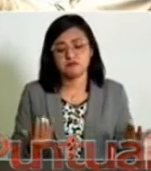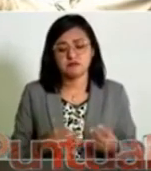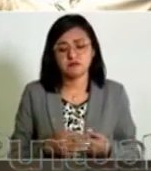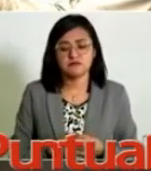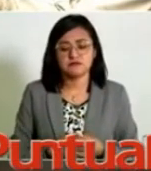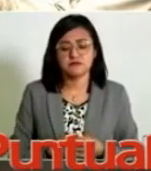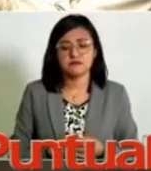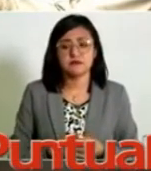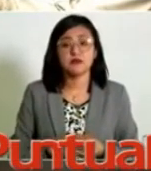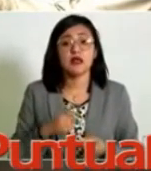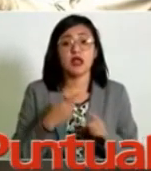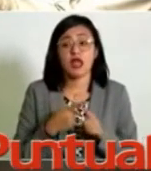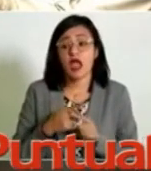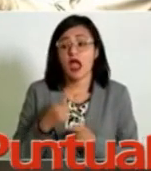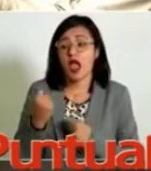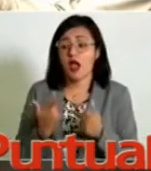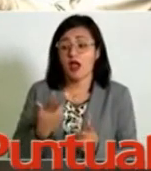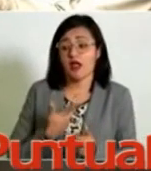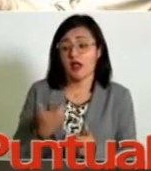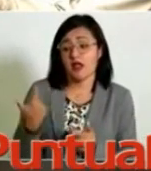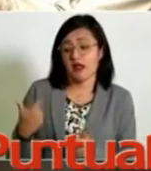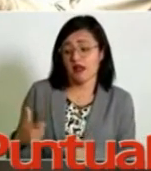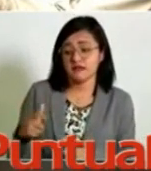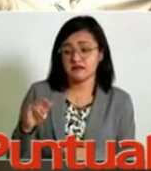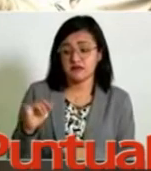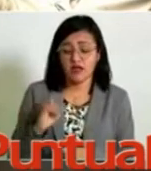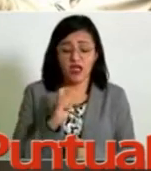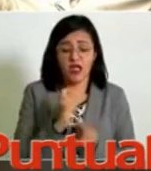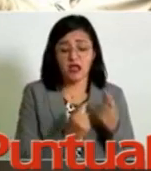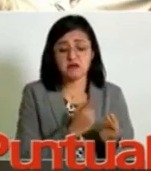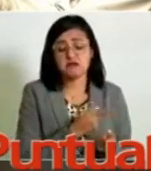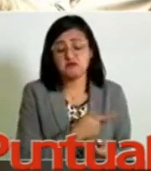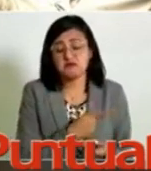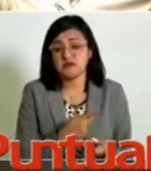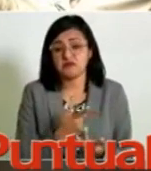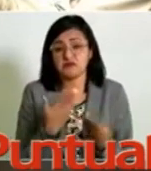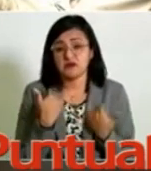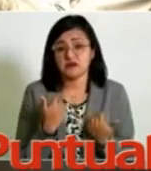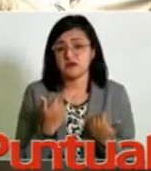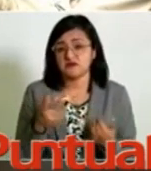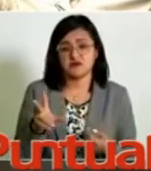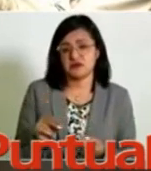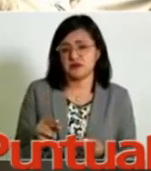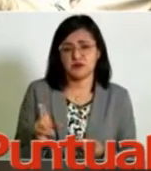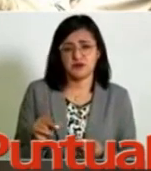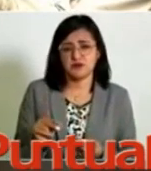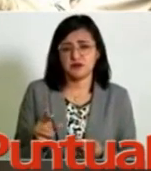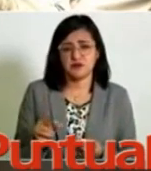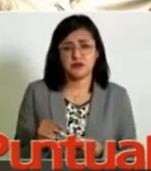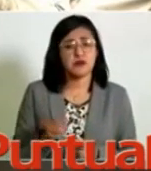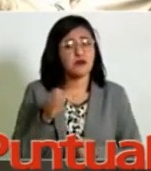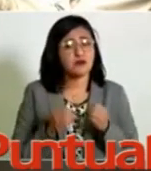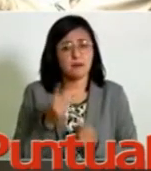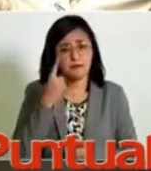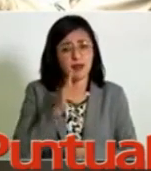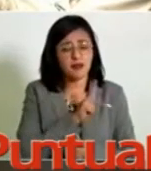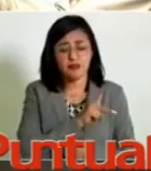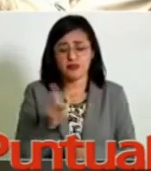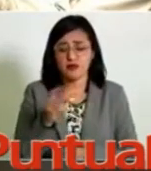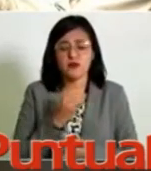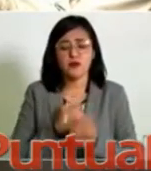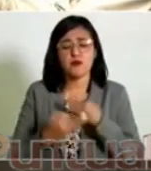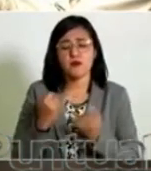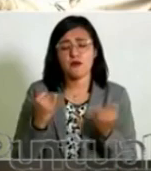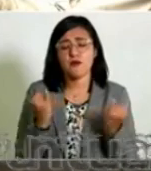de las posibilidades económicas sociales eso nunca más en puebla